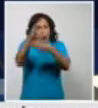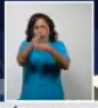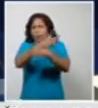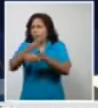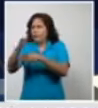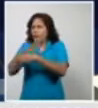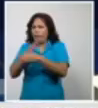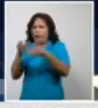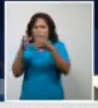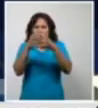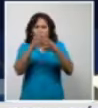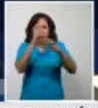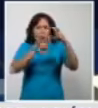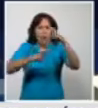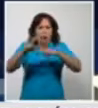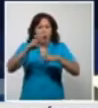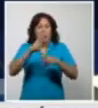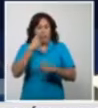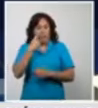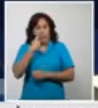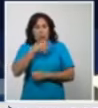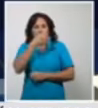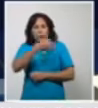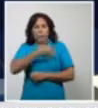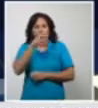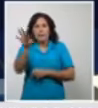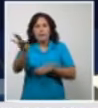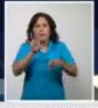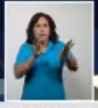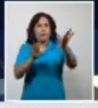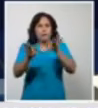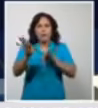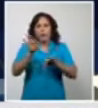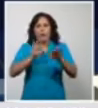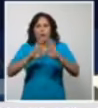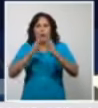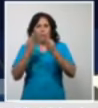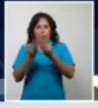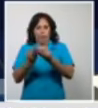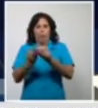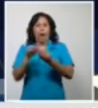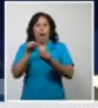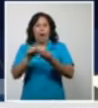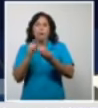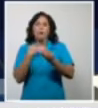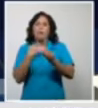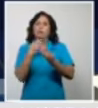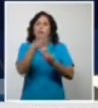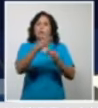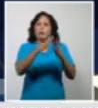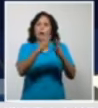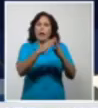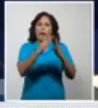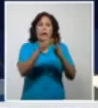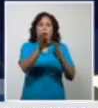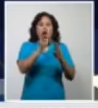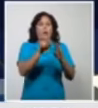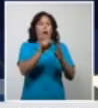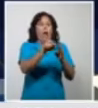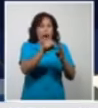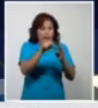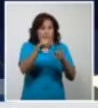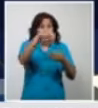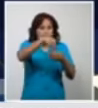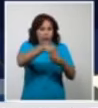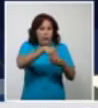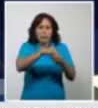ese universo, o sea, se seleccionaron familias. Entonces yo voy a una casa que es la seleccionada y todo el que caiga